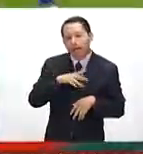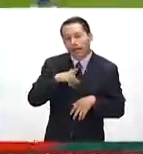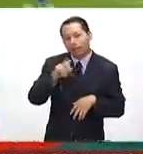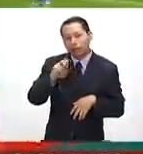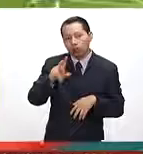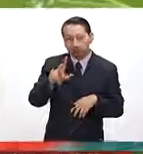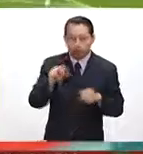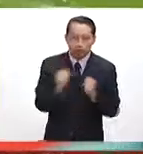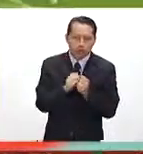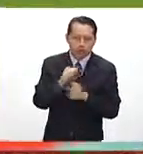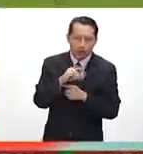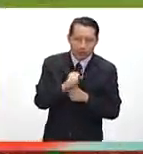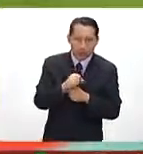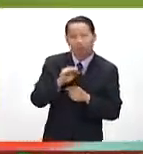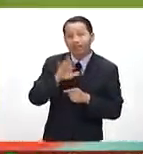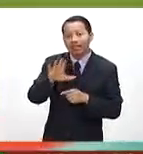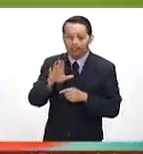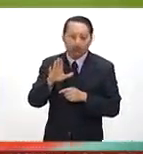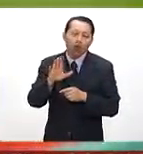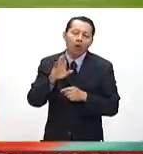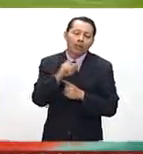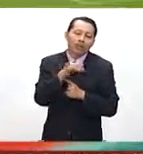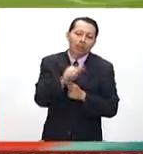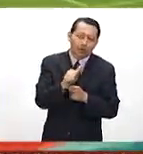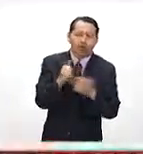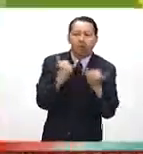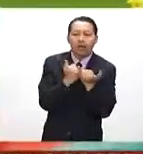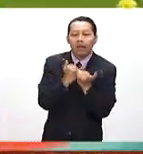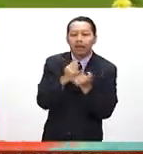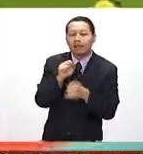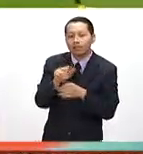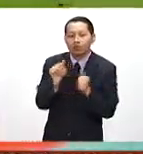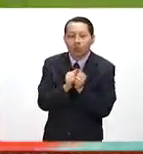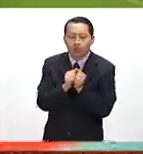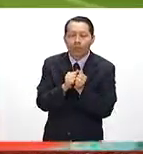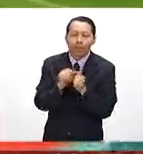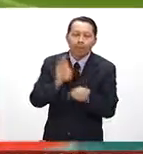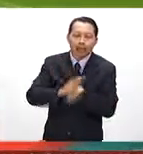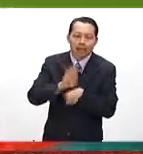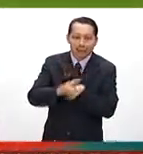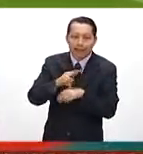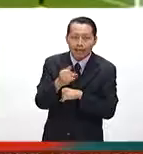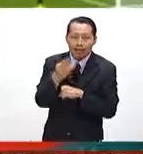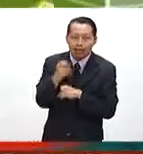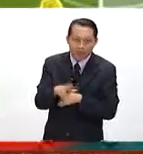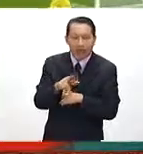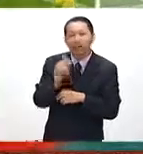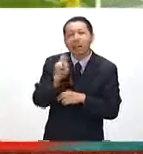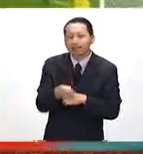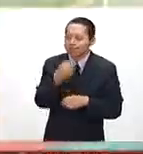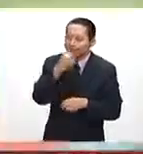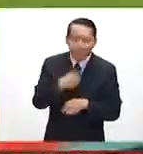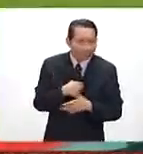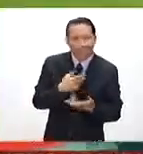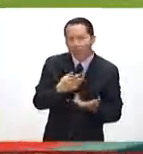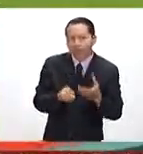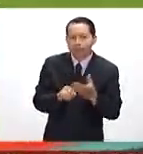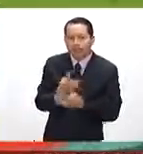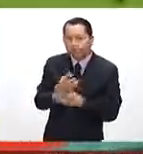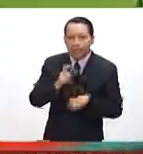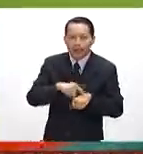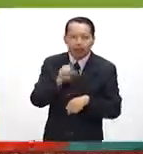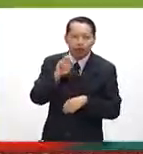con Santos, 95 con el Barcelona y 67 con Brasil. Así que Neymar tuvo que obviamente abandonar al minuto 69.